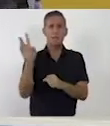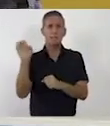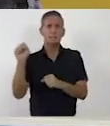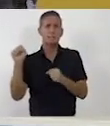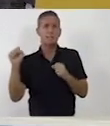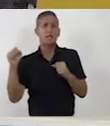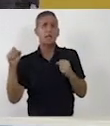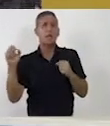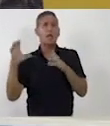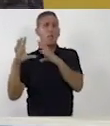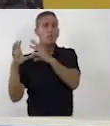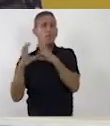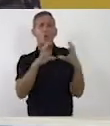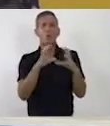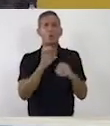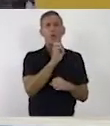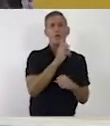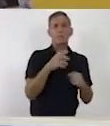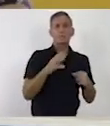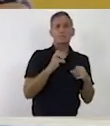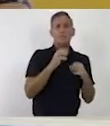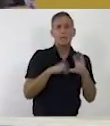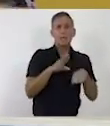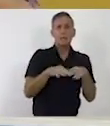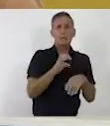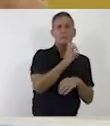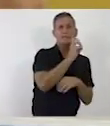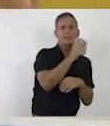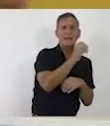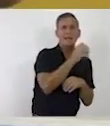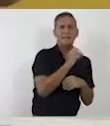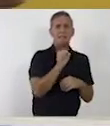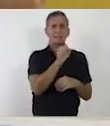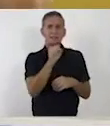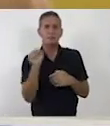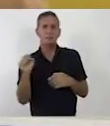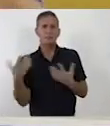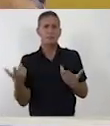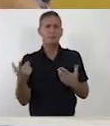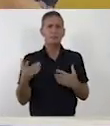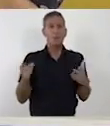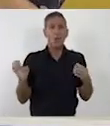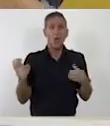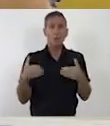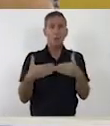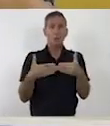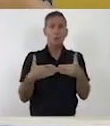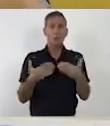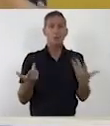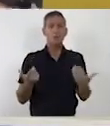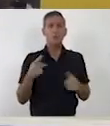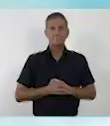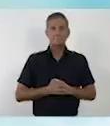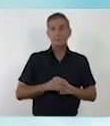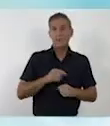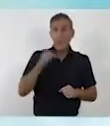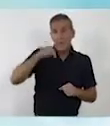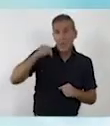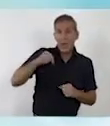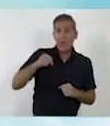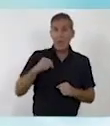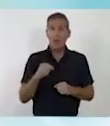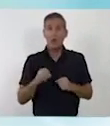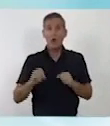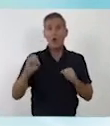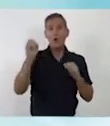la igualdad a las cantidades de sustancias que le corresponden. Entonces, hemos concluido dos expresiones importantes. Y